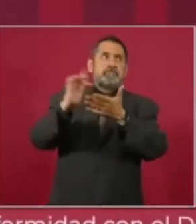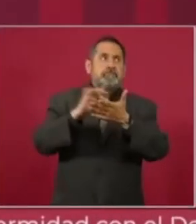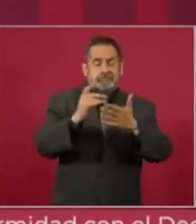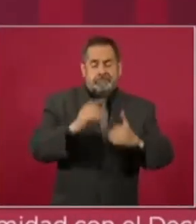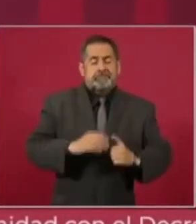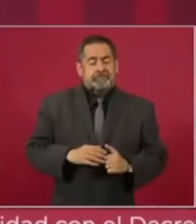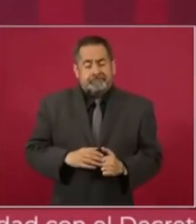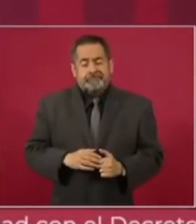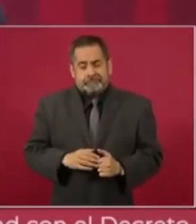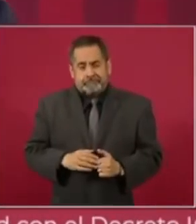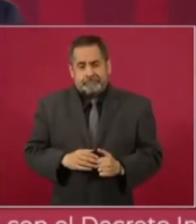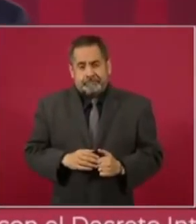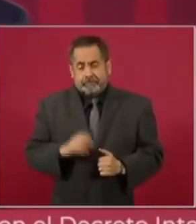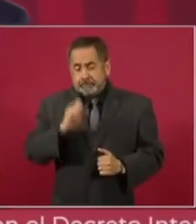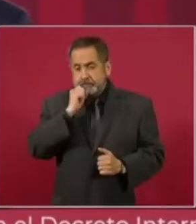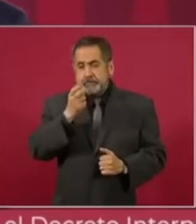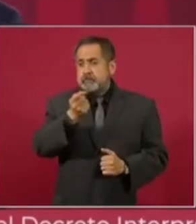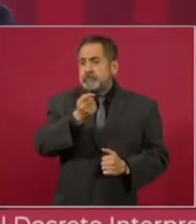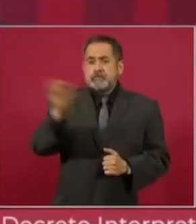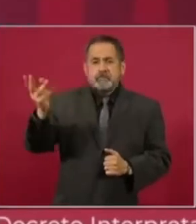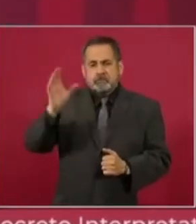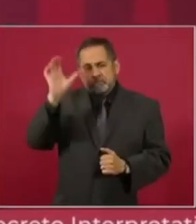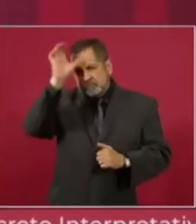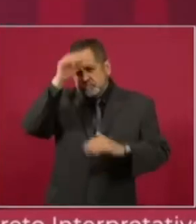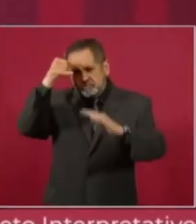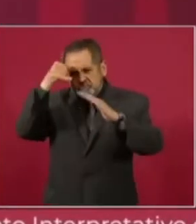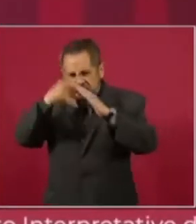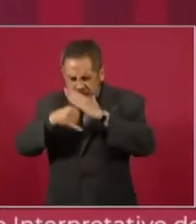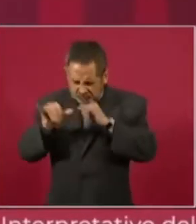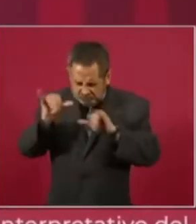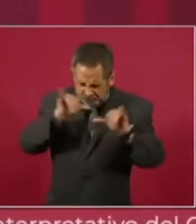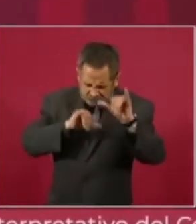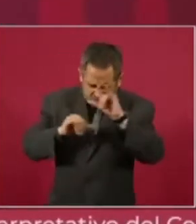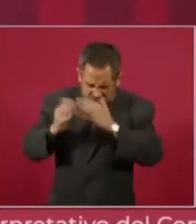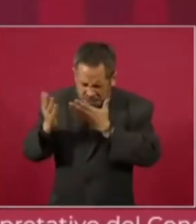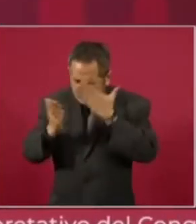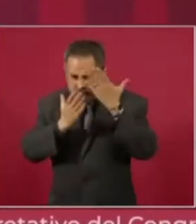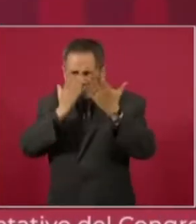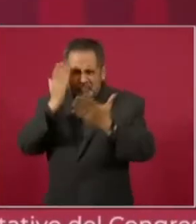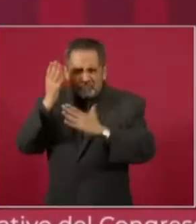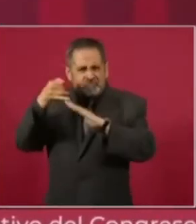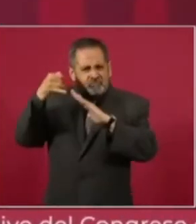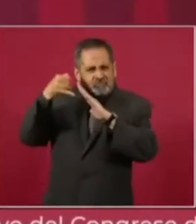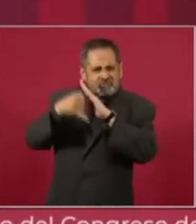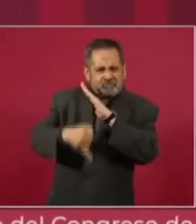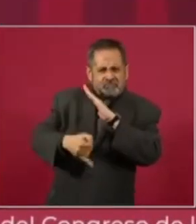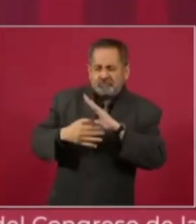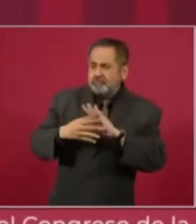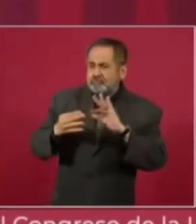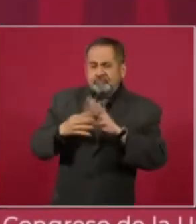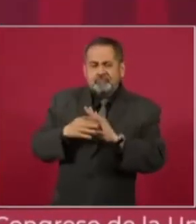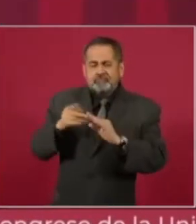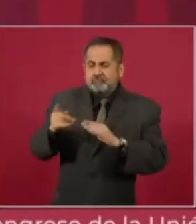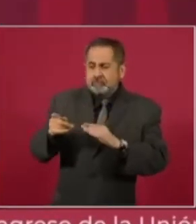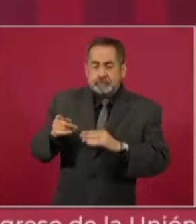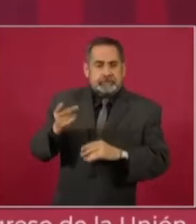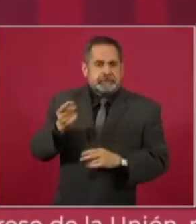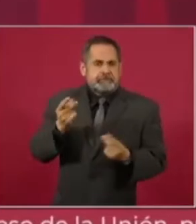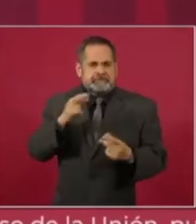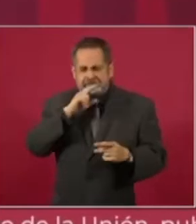agradecer a científicos que con muy poco